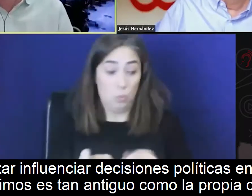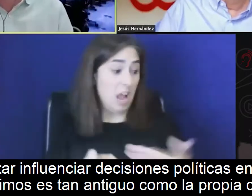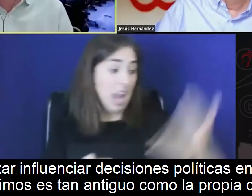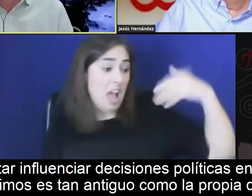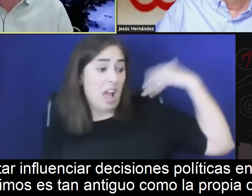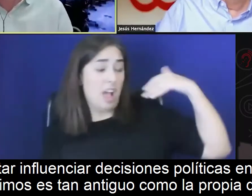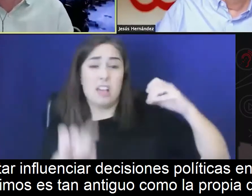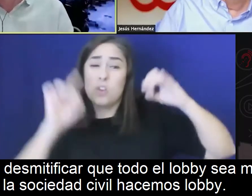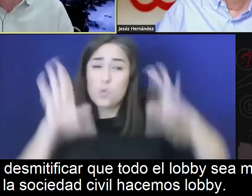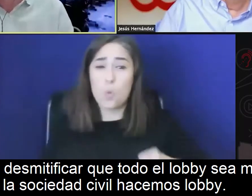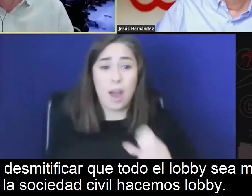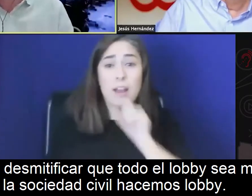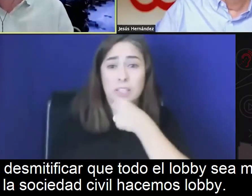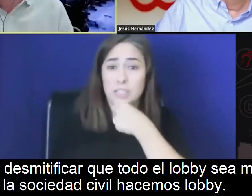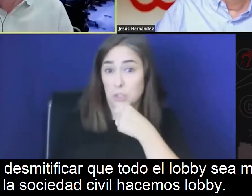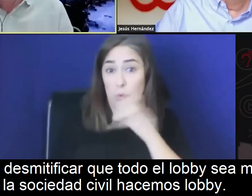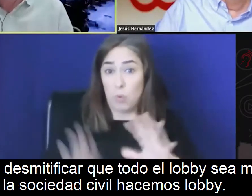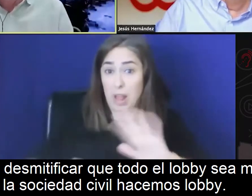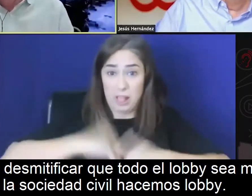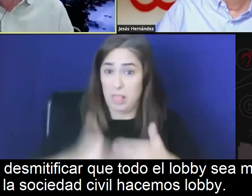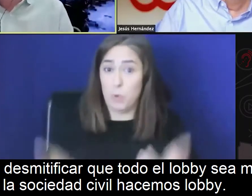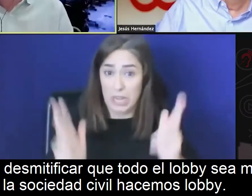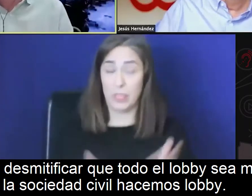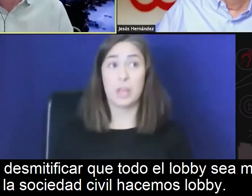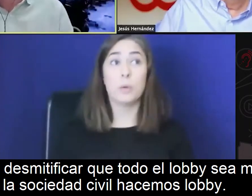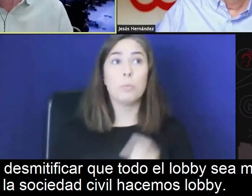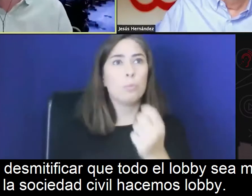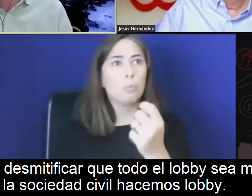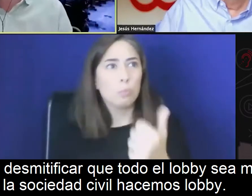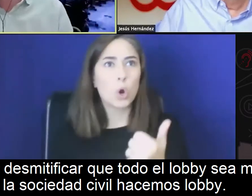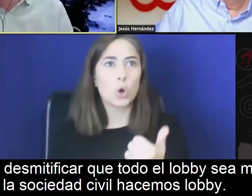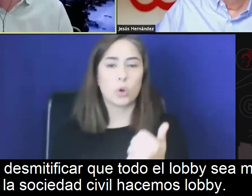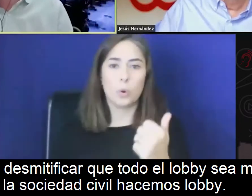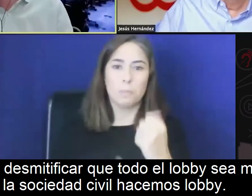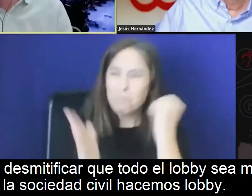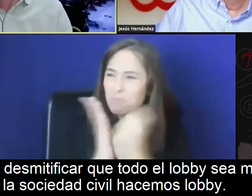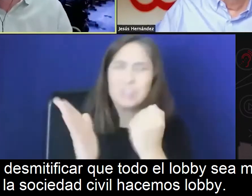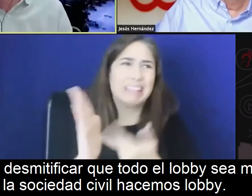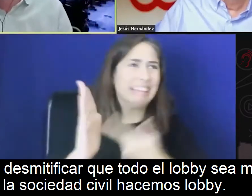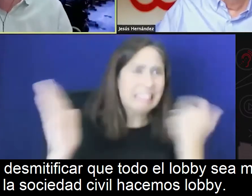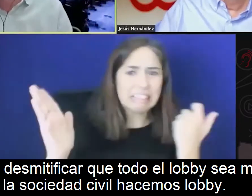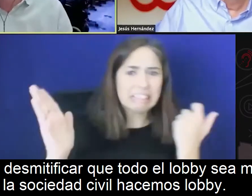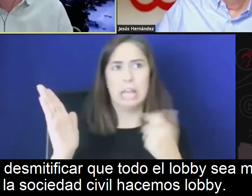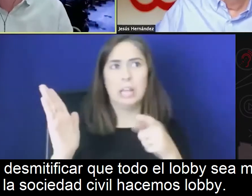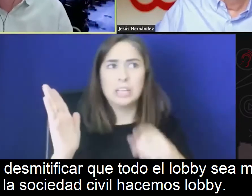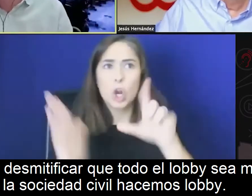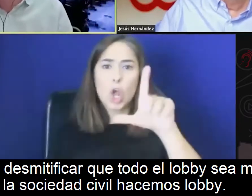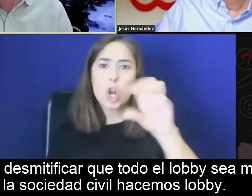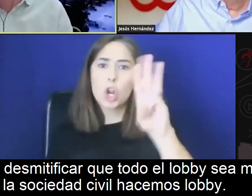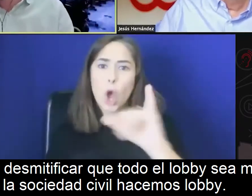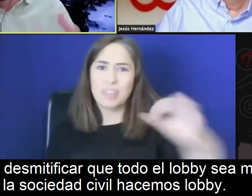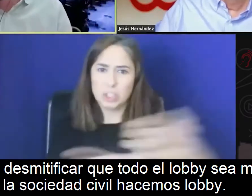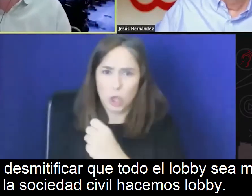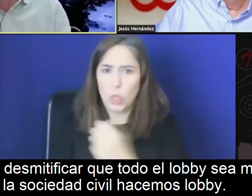democracia y tenemos que un poco desmitificar que todo el lobby sea malo porque la sociedad civil, nosotros hacemos